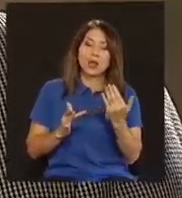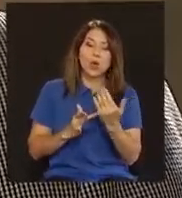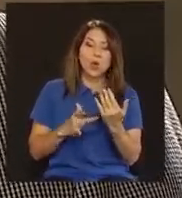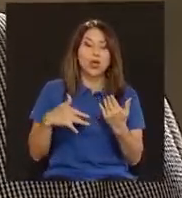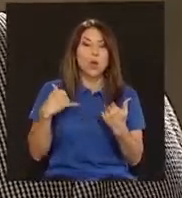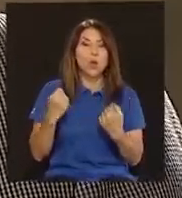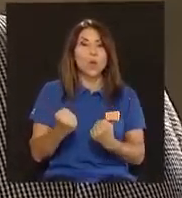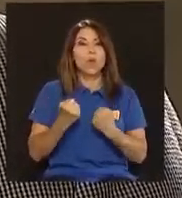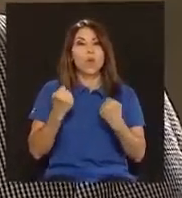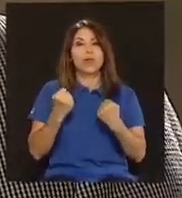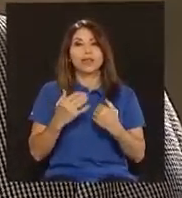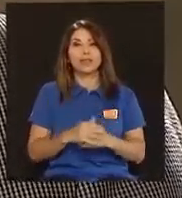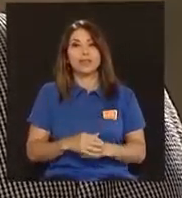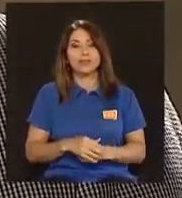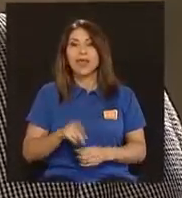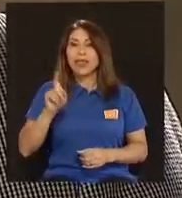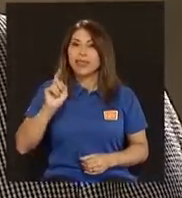muy